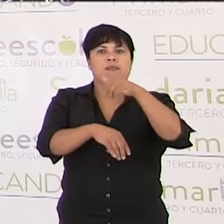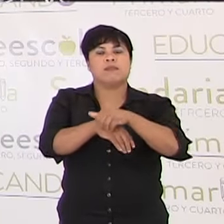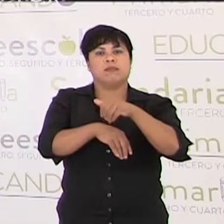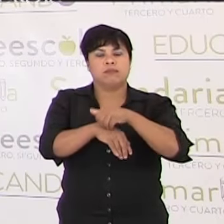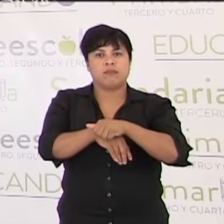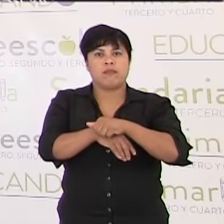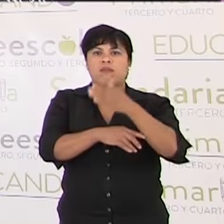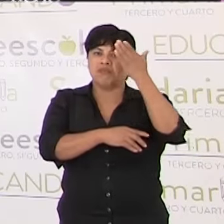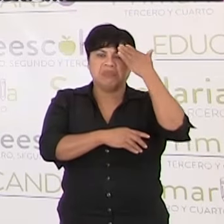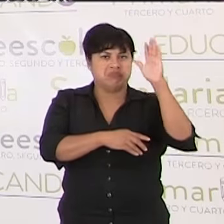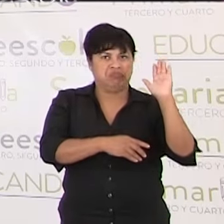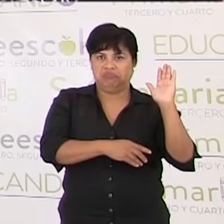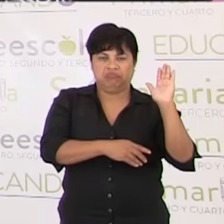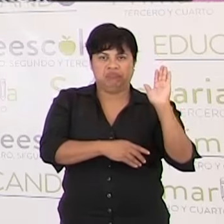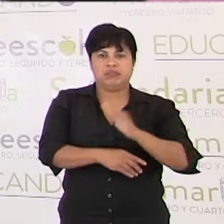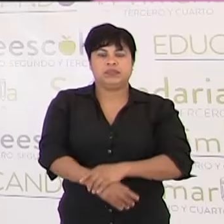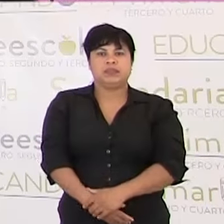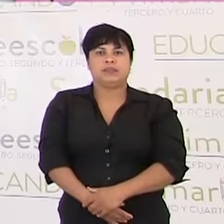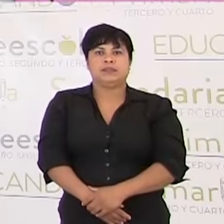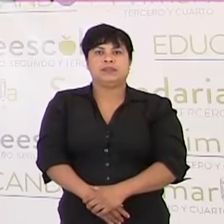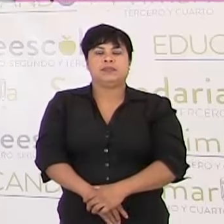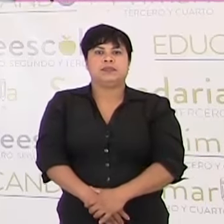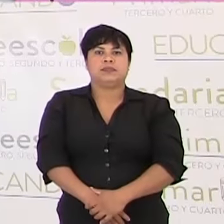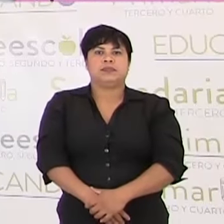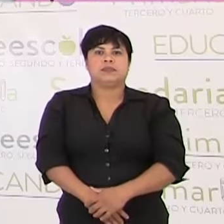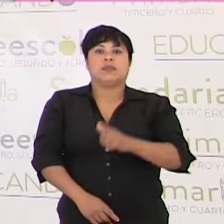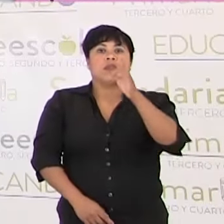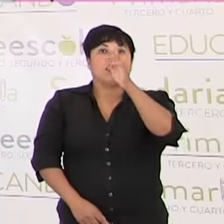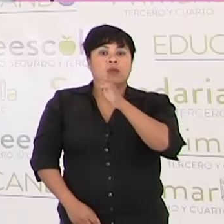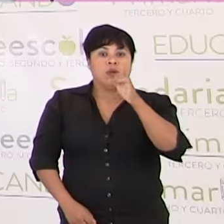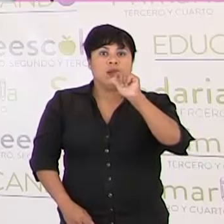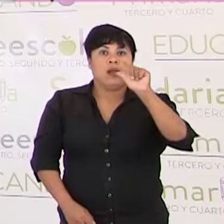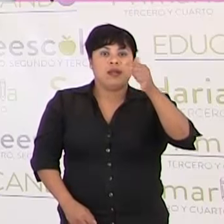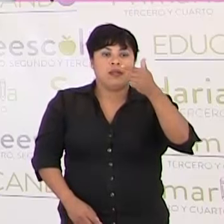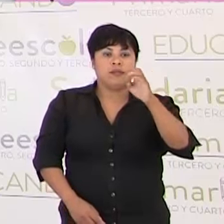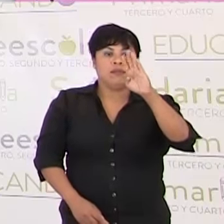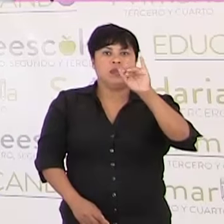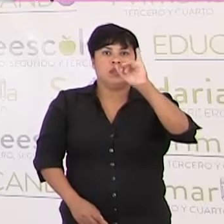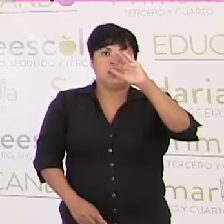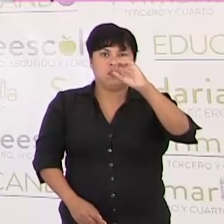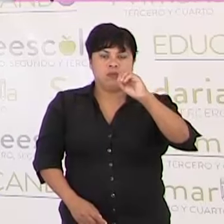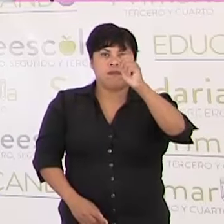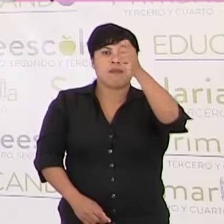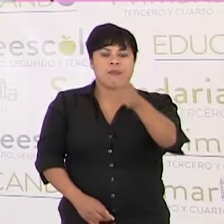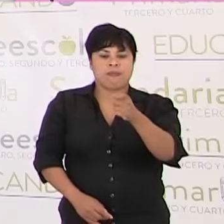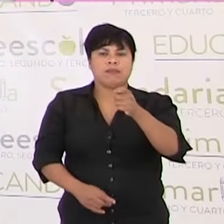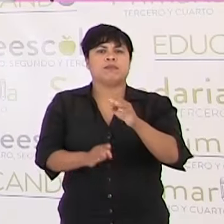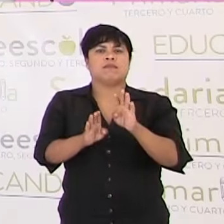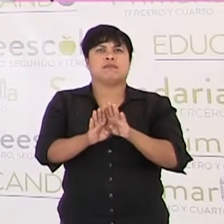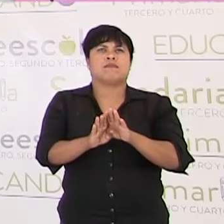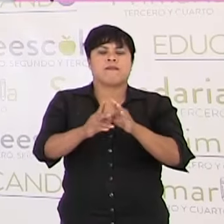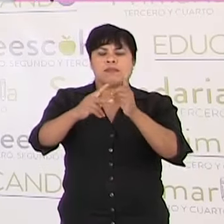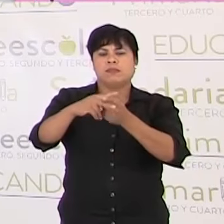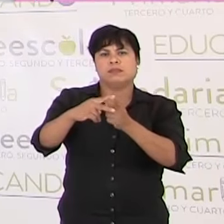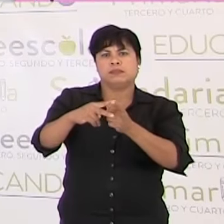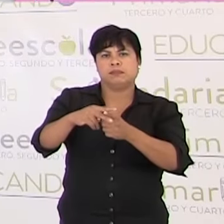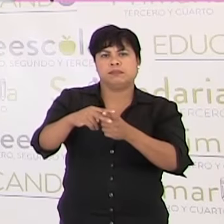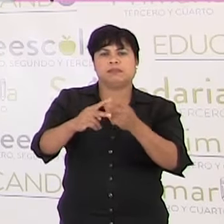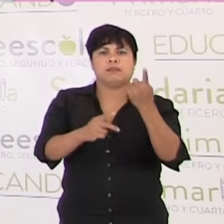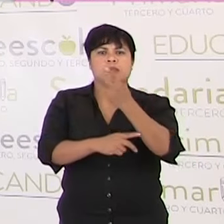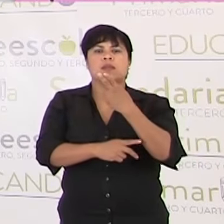cantidades desconocidas. El lenguaje algebraico es una expresión matemática